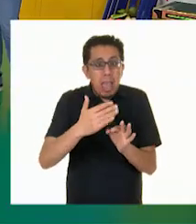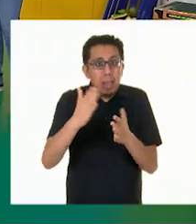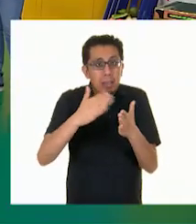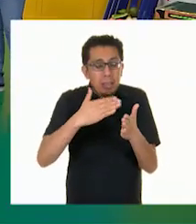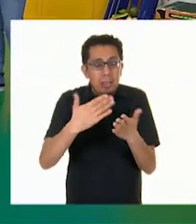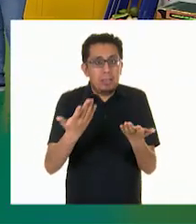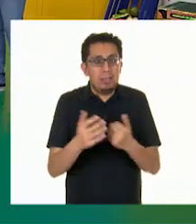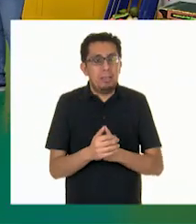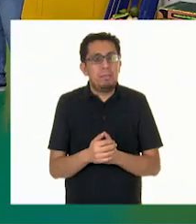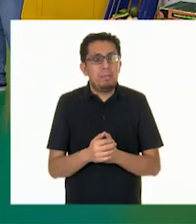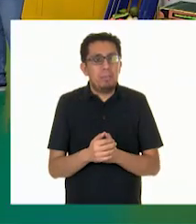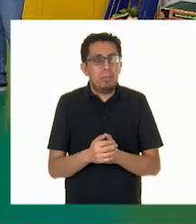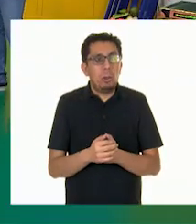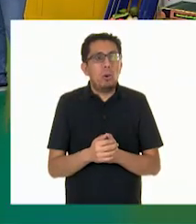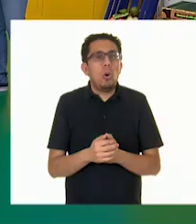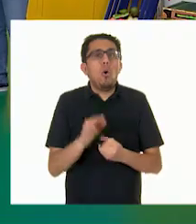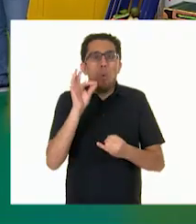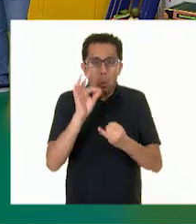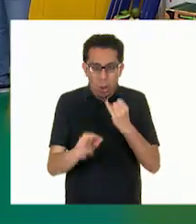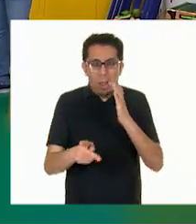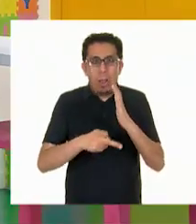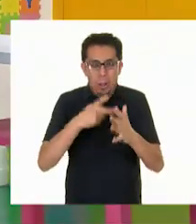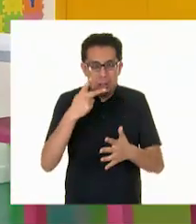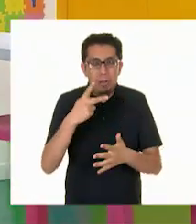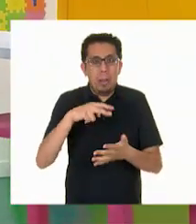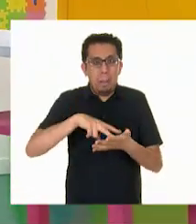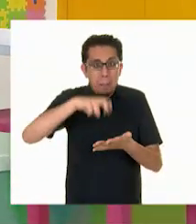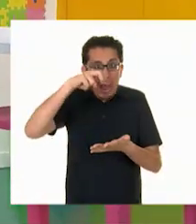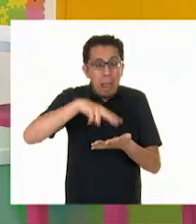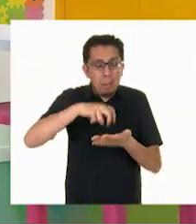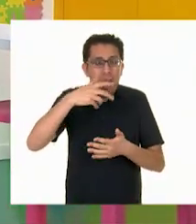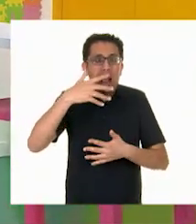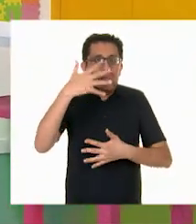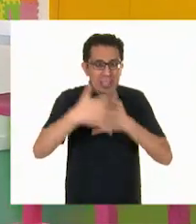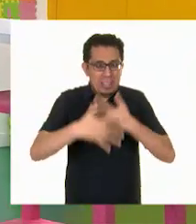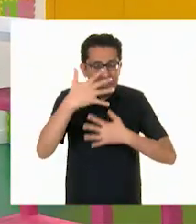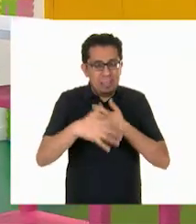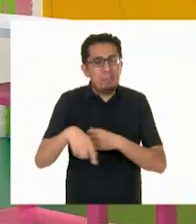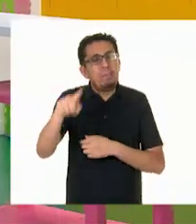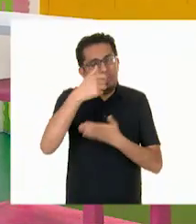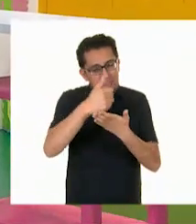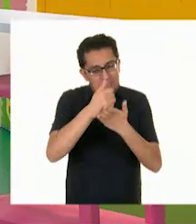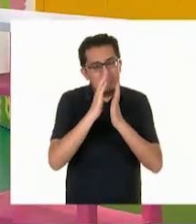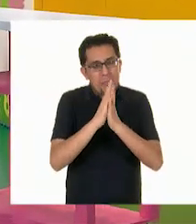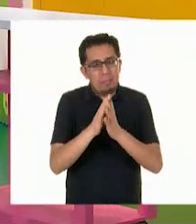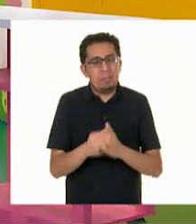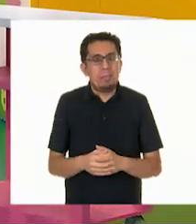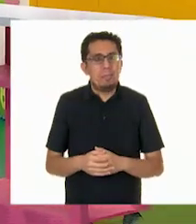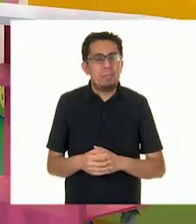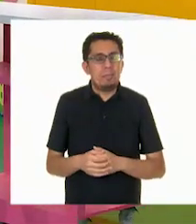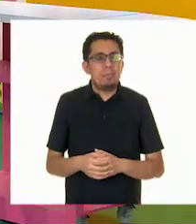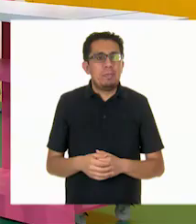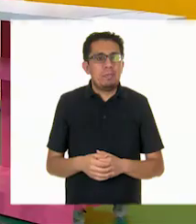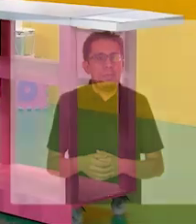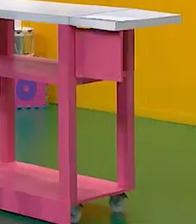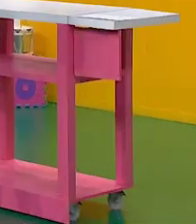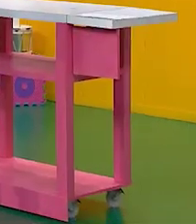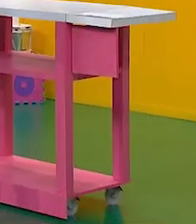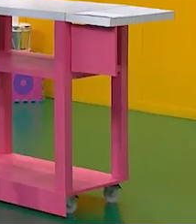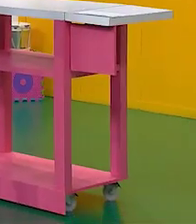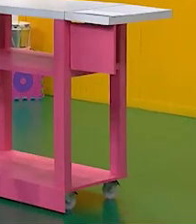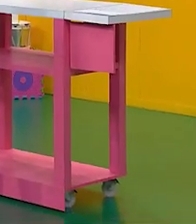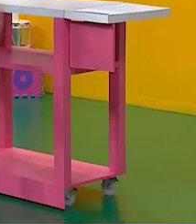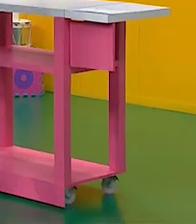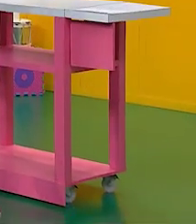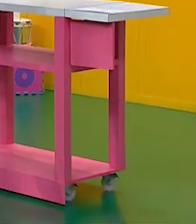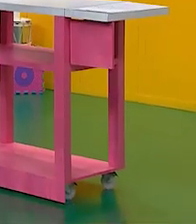Y últimos 15 brinquitos. ¡Sale! Venga, compañeros, no me dejen solo. 1, 2. Respiramos. 1,